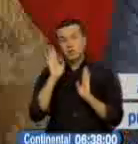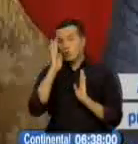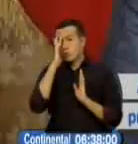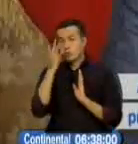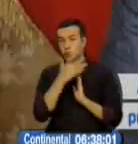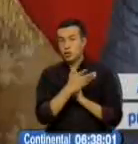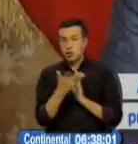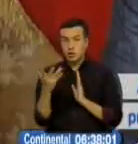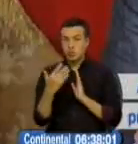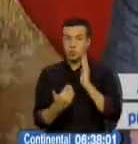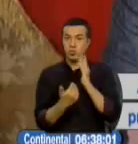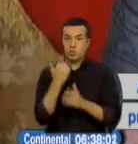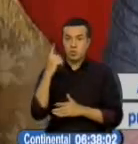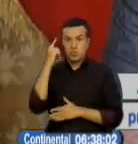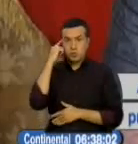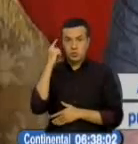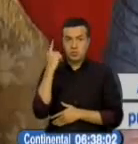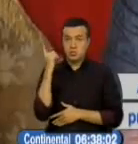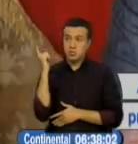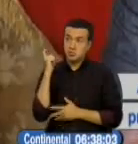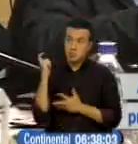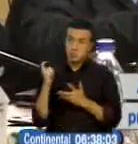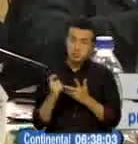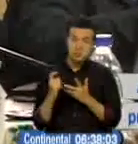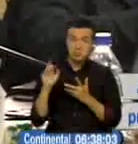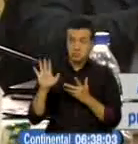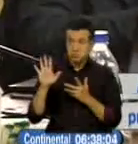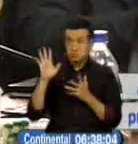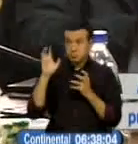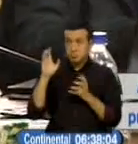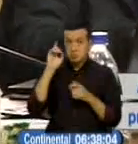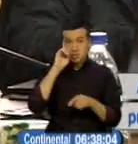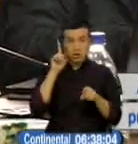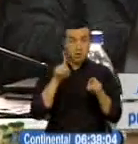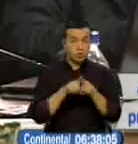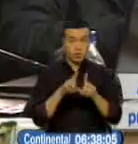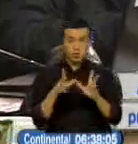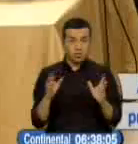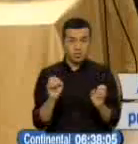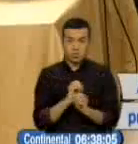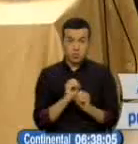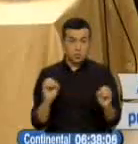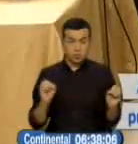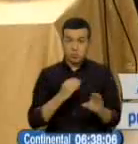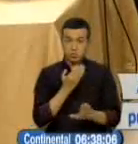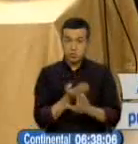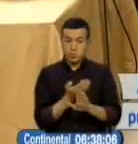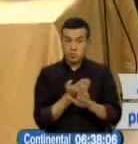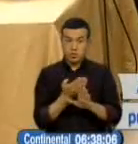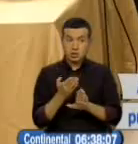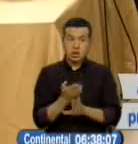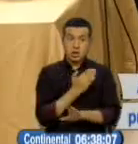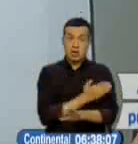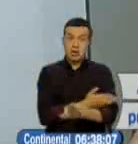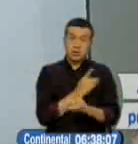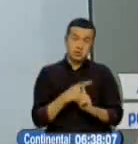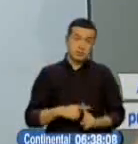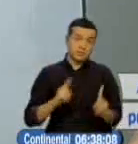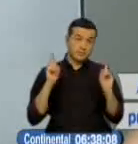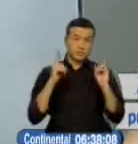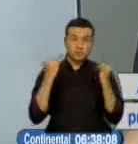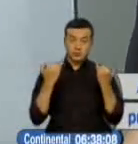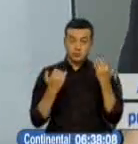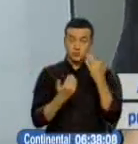medio está un nuevo gobierno que no necesariamente puede compartir el criterio de la propuesta enviada por la administración anterior. Que el